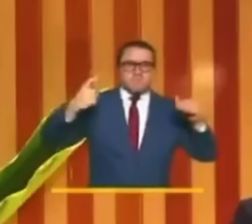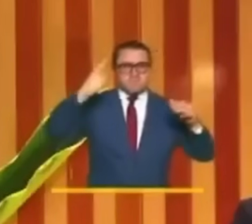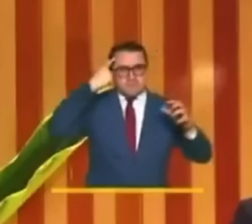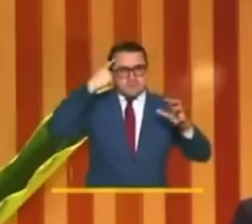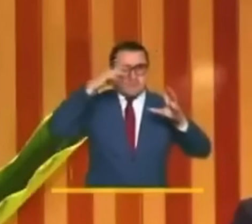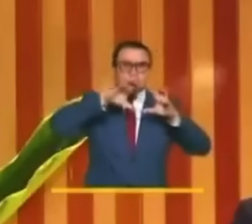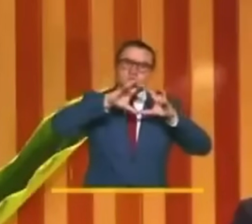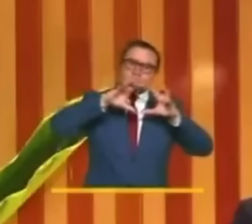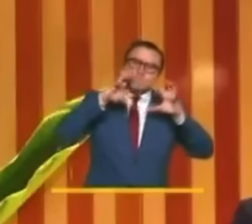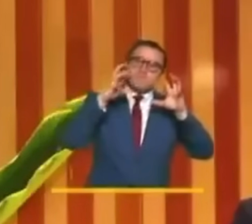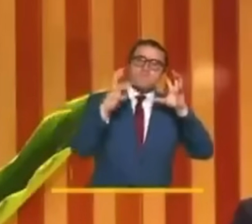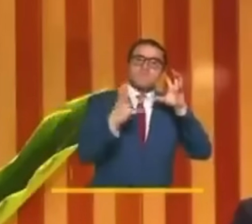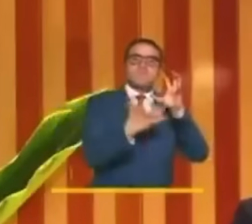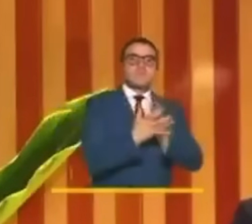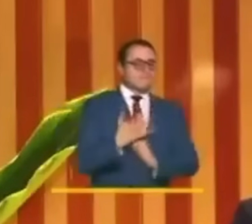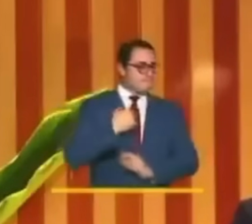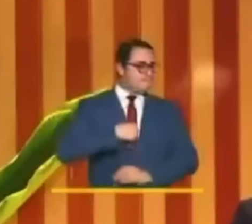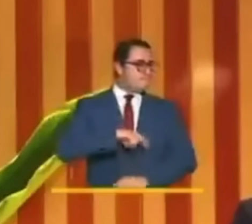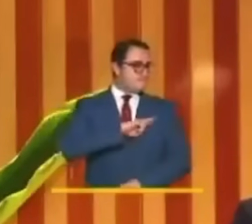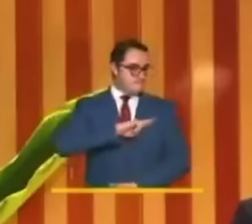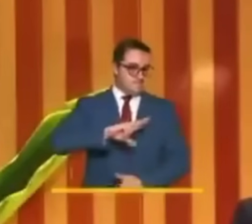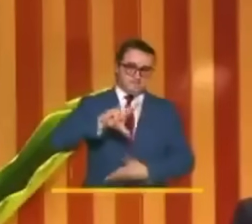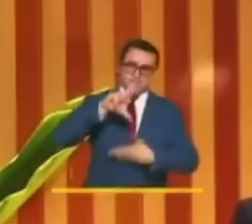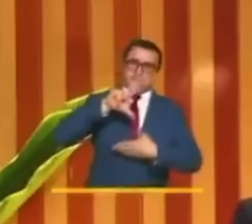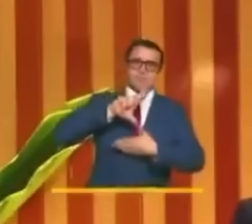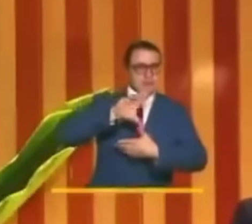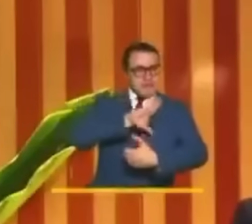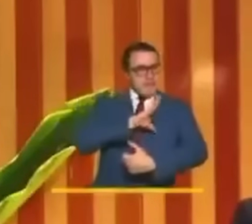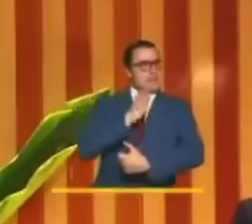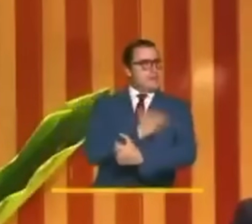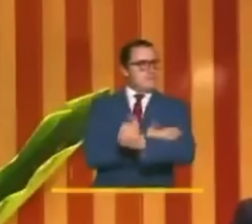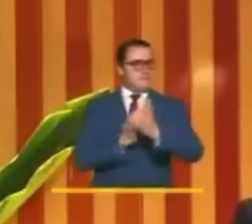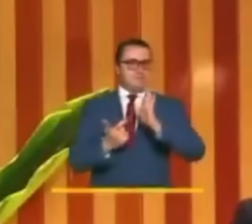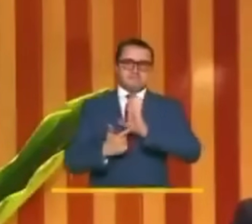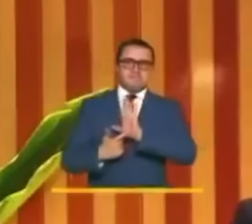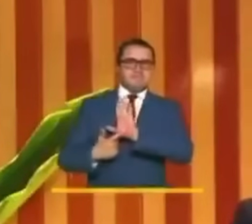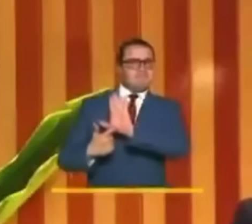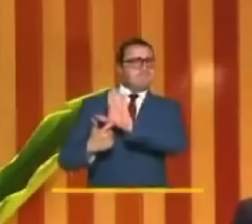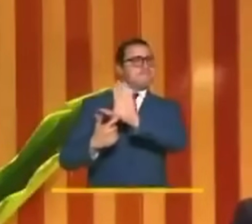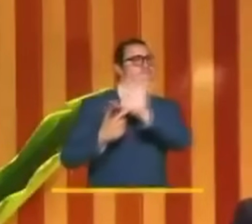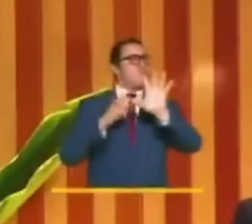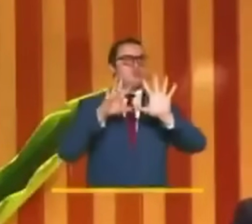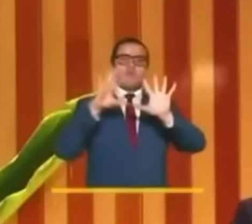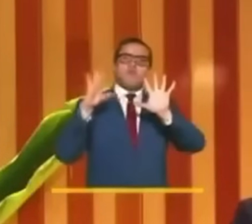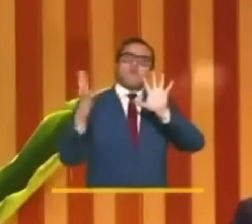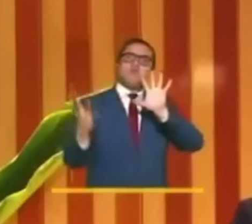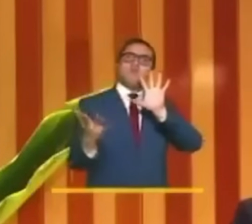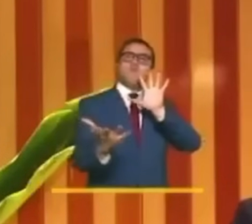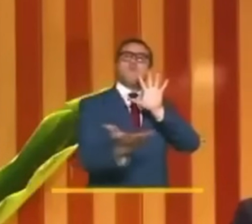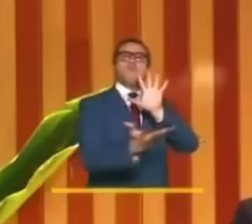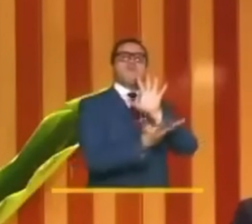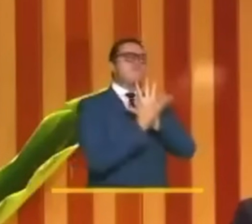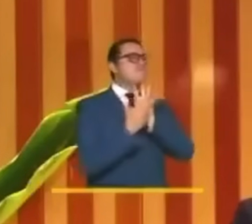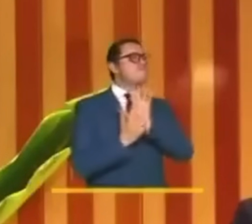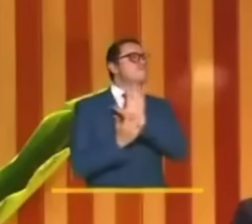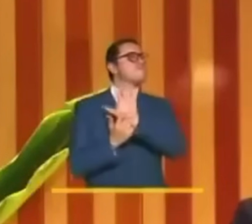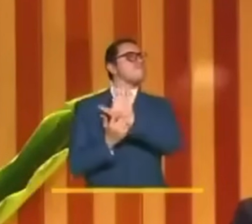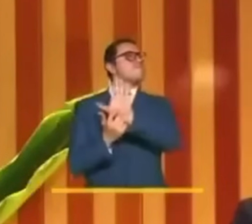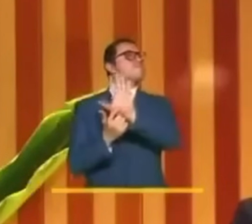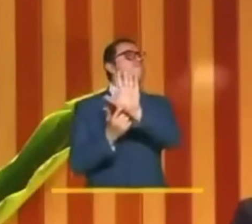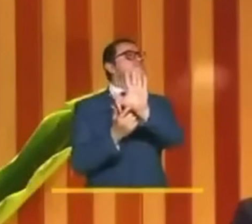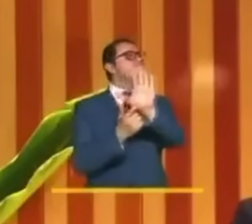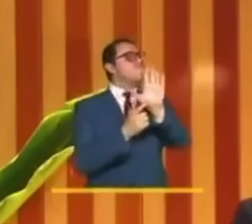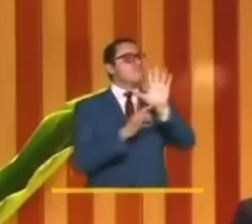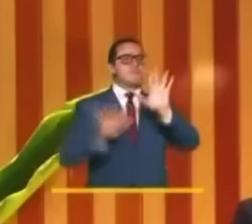los latinoamericanos capaces de irradiar. De irradiar la humanidad.